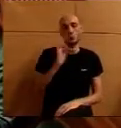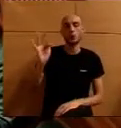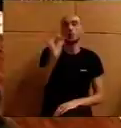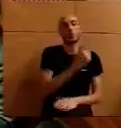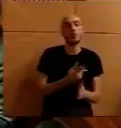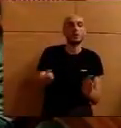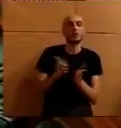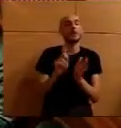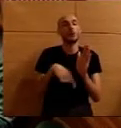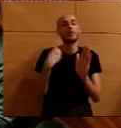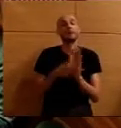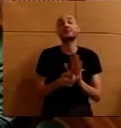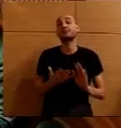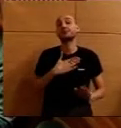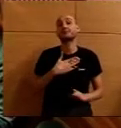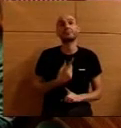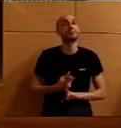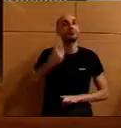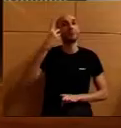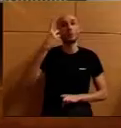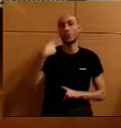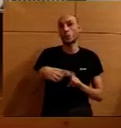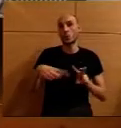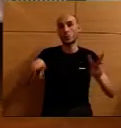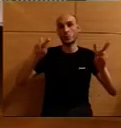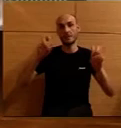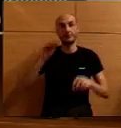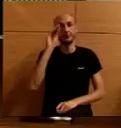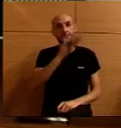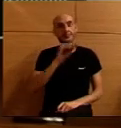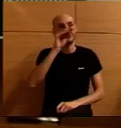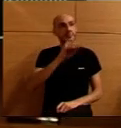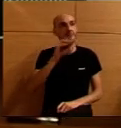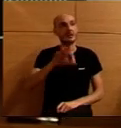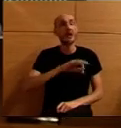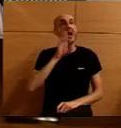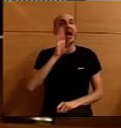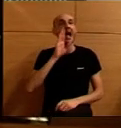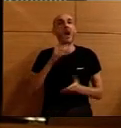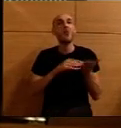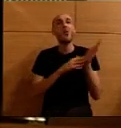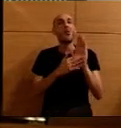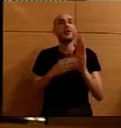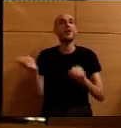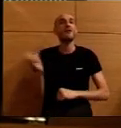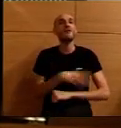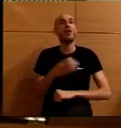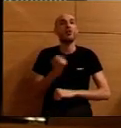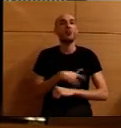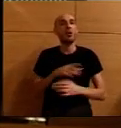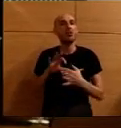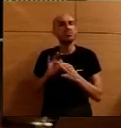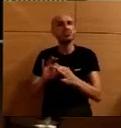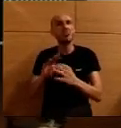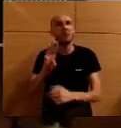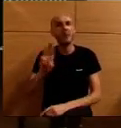sí. Només una qüestió, al senyor Mascarell recordar-li que la moció del fons de contingència no ve del Partit Popular, per molt que vostè s'empenyi en